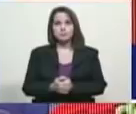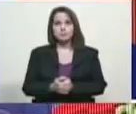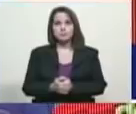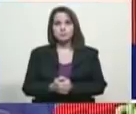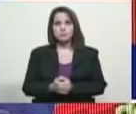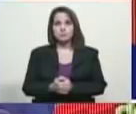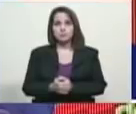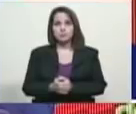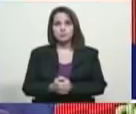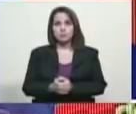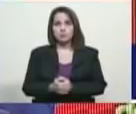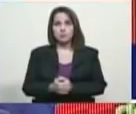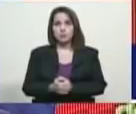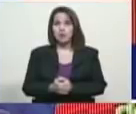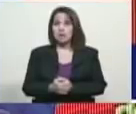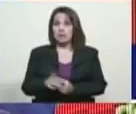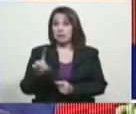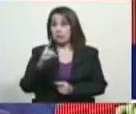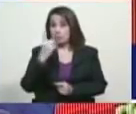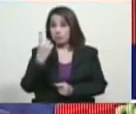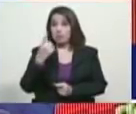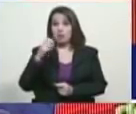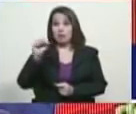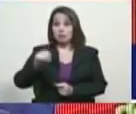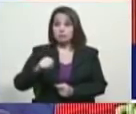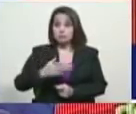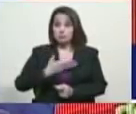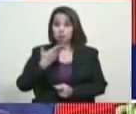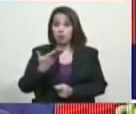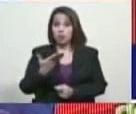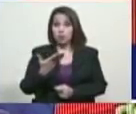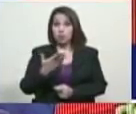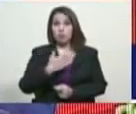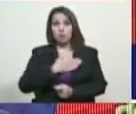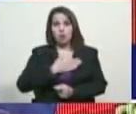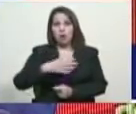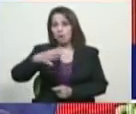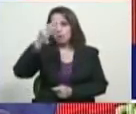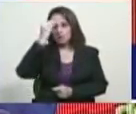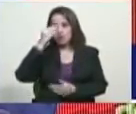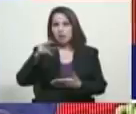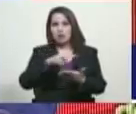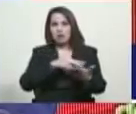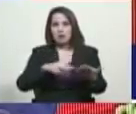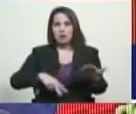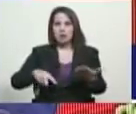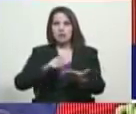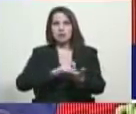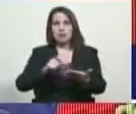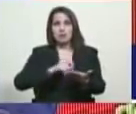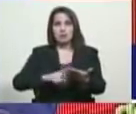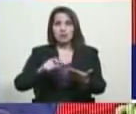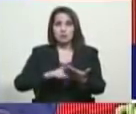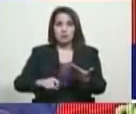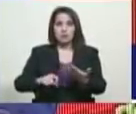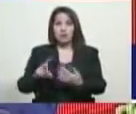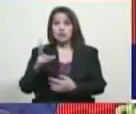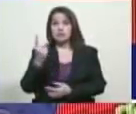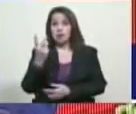Si la primera era yo sí puedo aprender a leer y escribir, la segunda